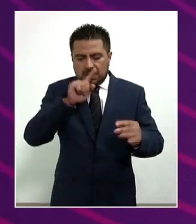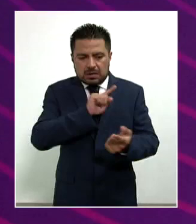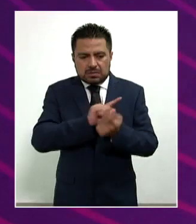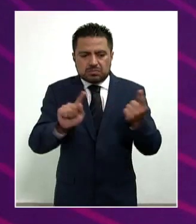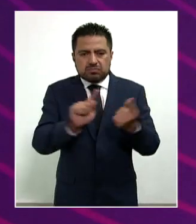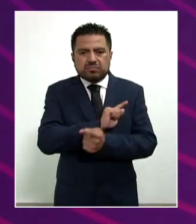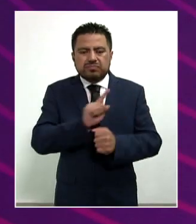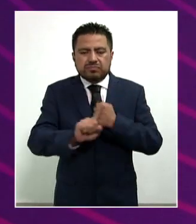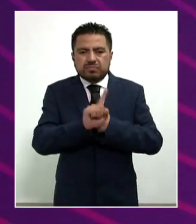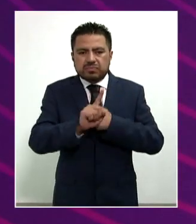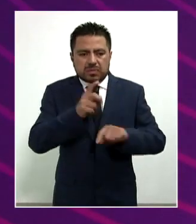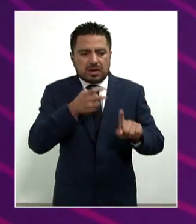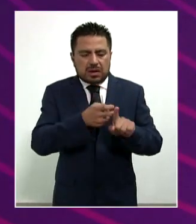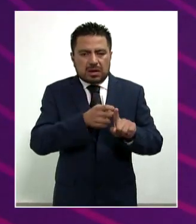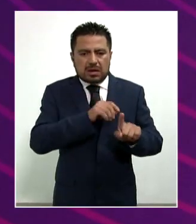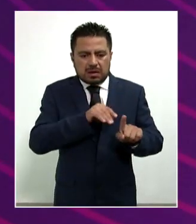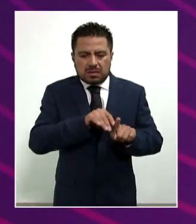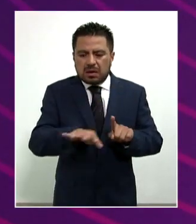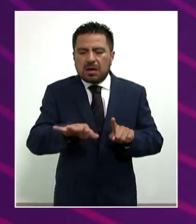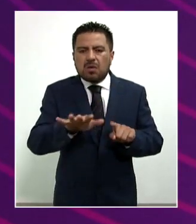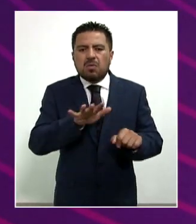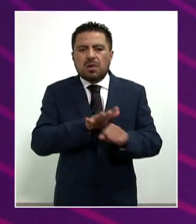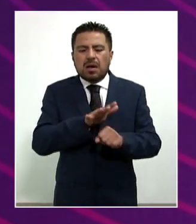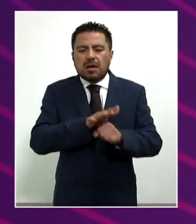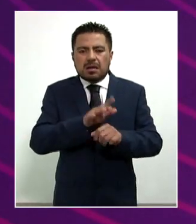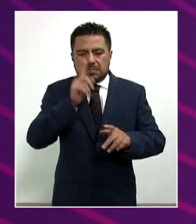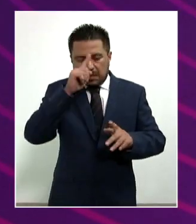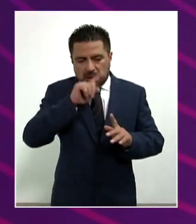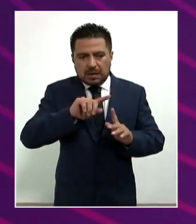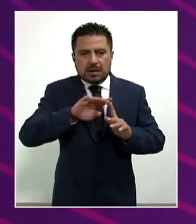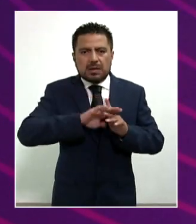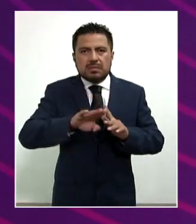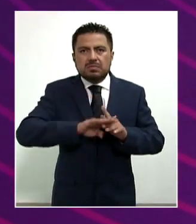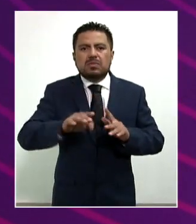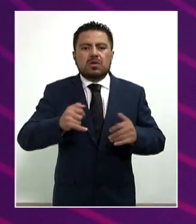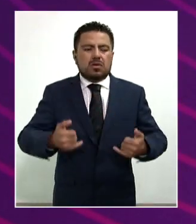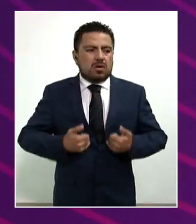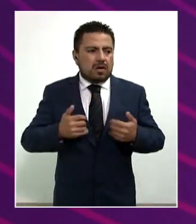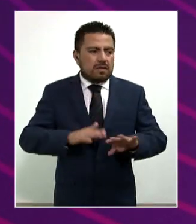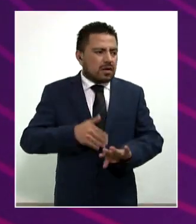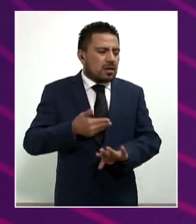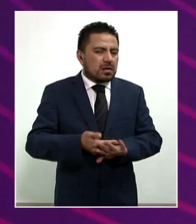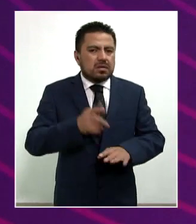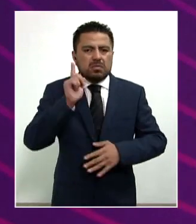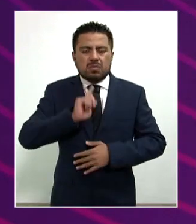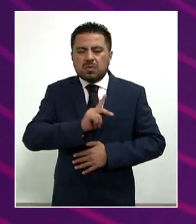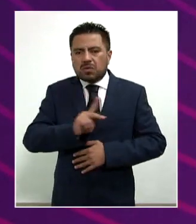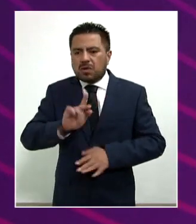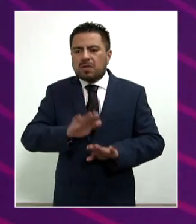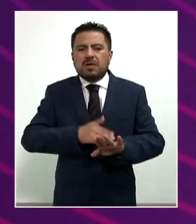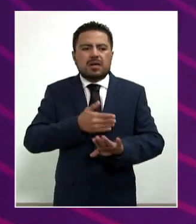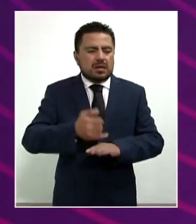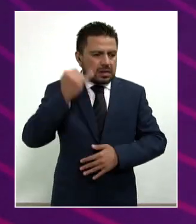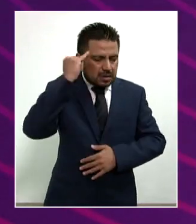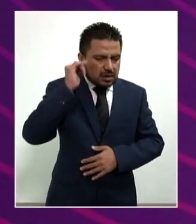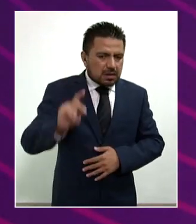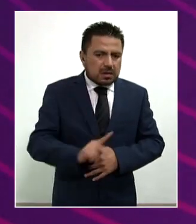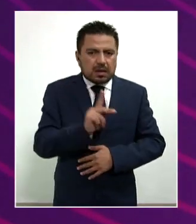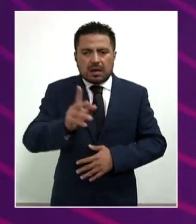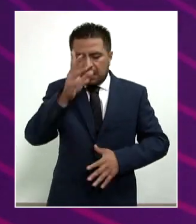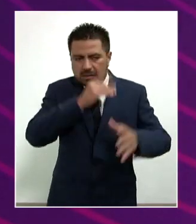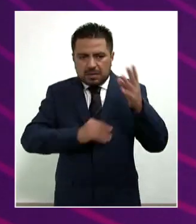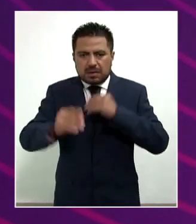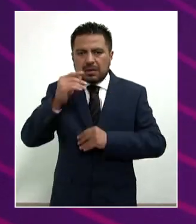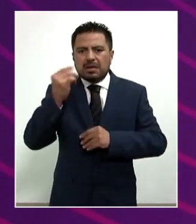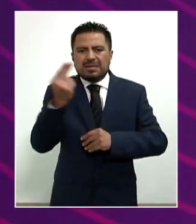enfrentar prejuicios, para enfrentar estigmas frente a migrantes, frente a jóvenes, frente a mujeres, frente a indígenas, aprendamos